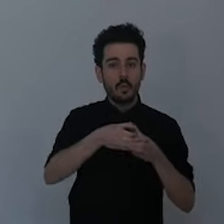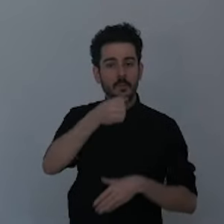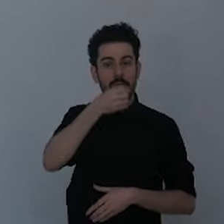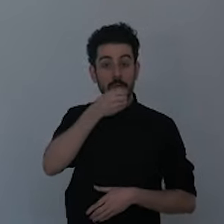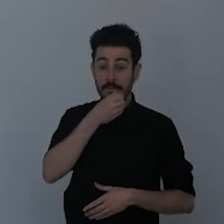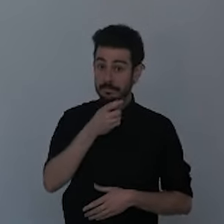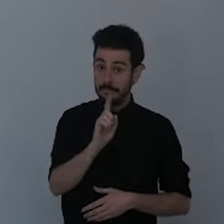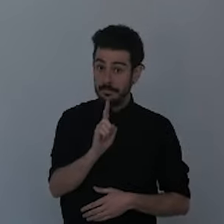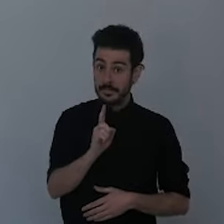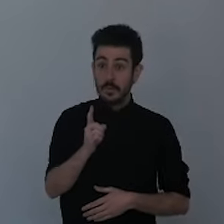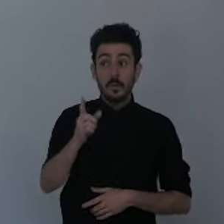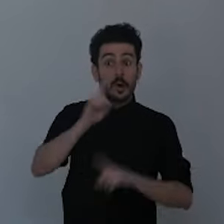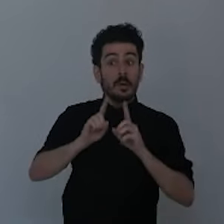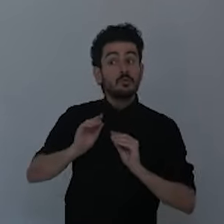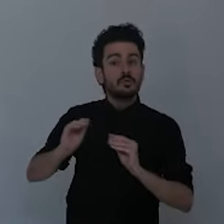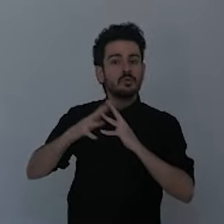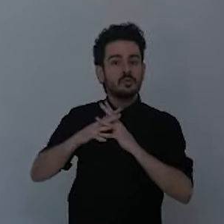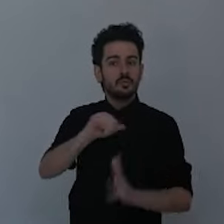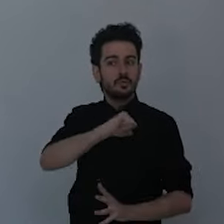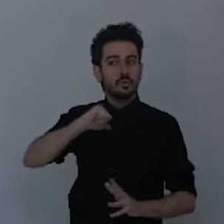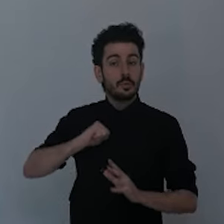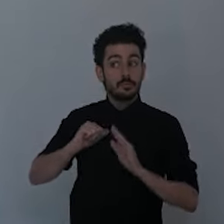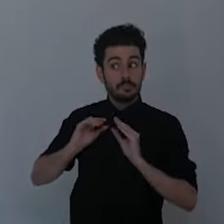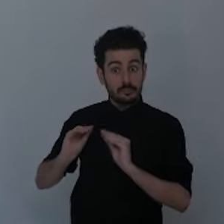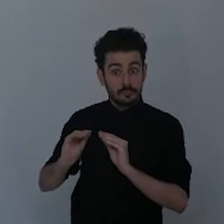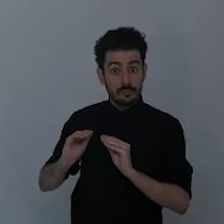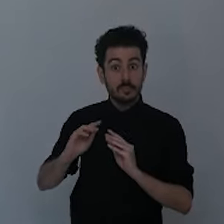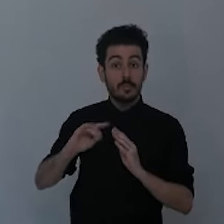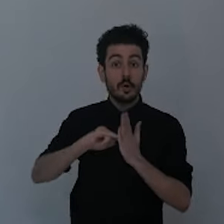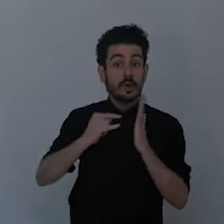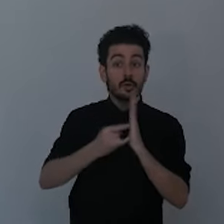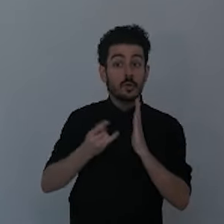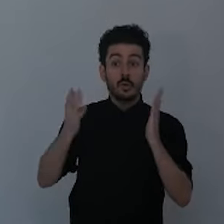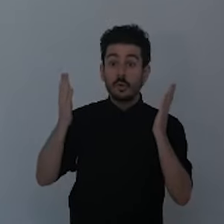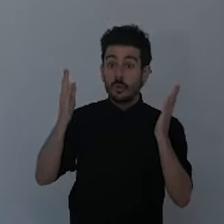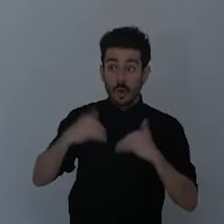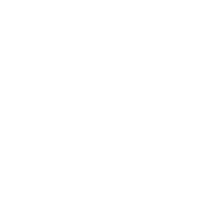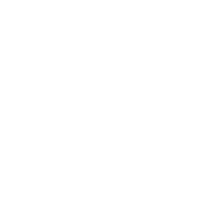su propia estructura. Ni tienen proyecto y proyectan mucho miedo.